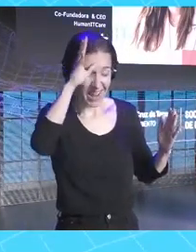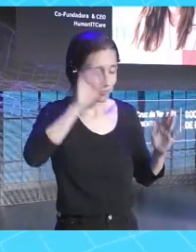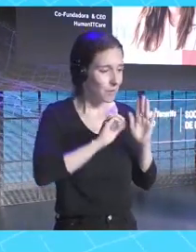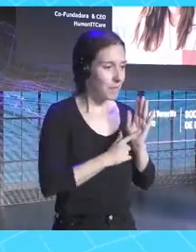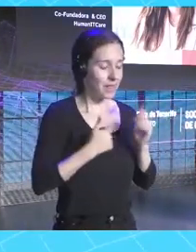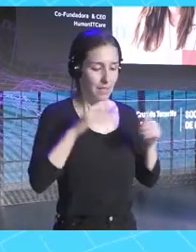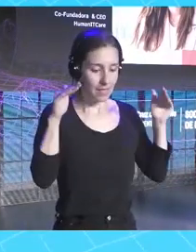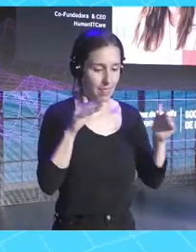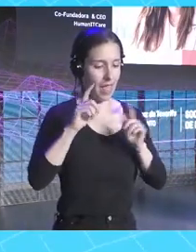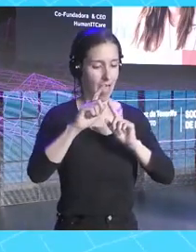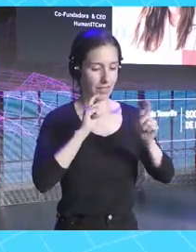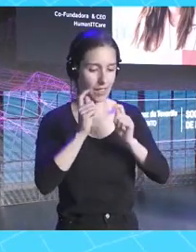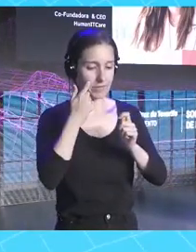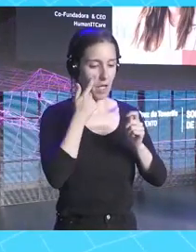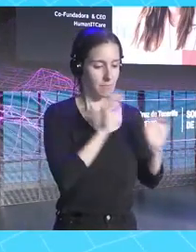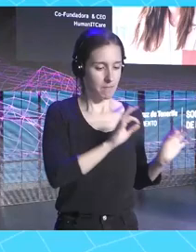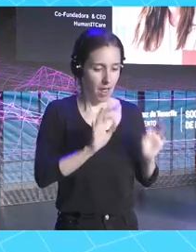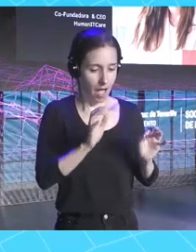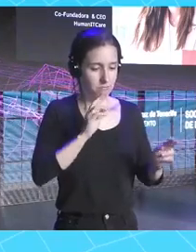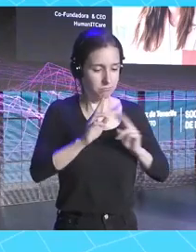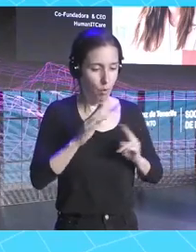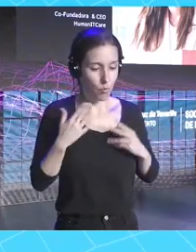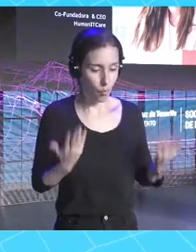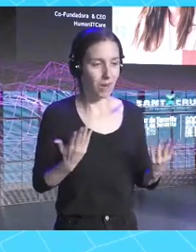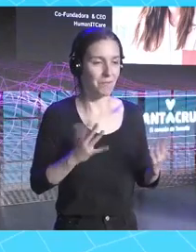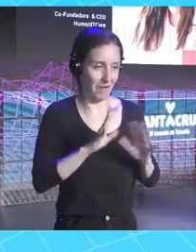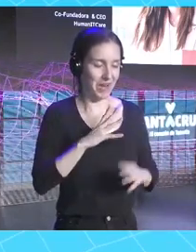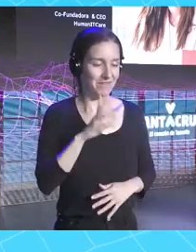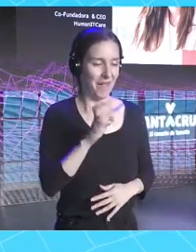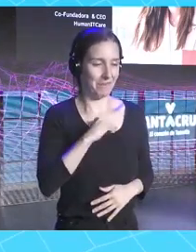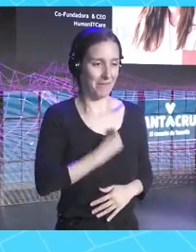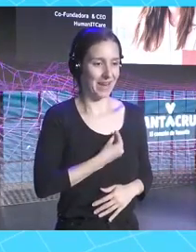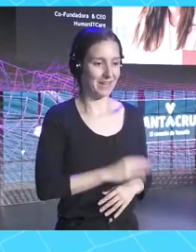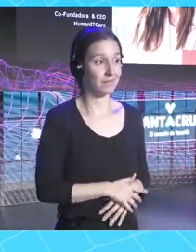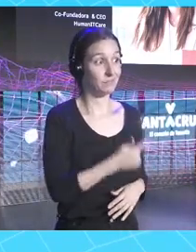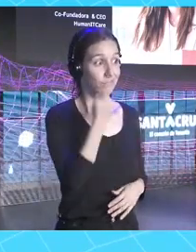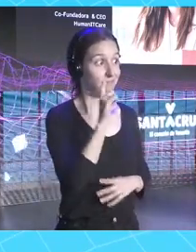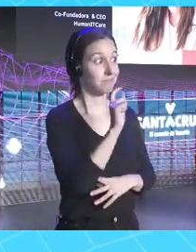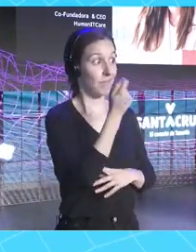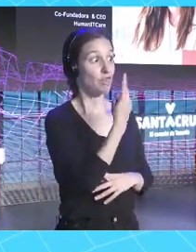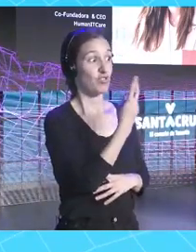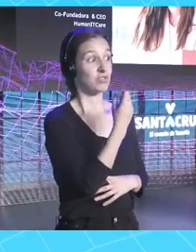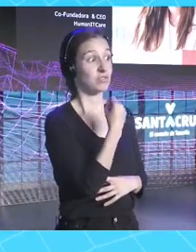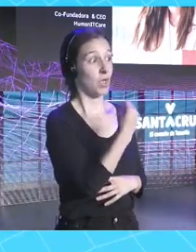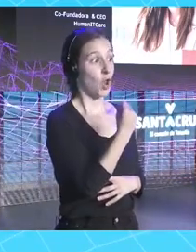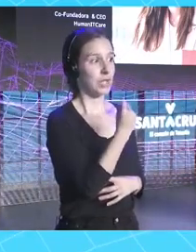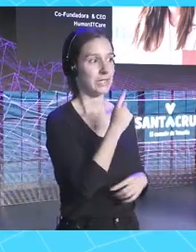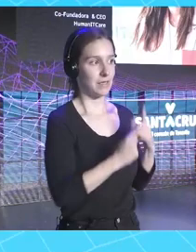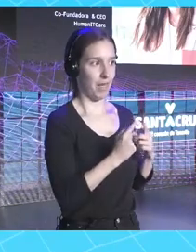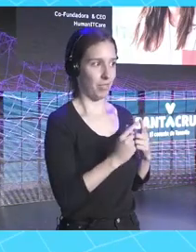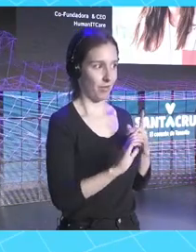y bueno al final pasa valido la pena Bueno ahí está o sea dos millones y medio se dice poco